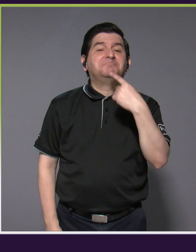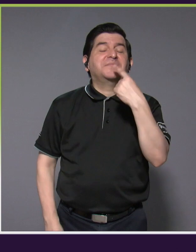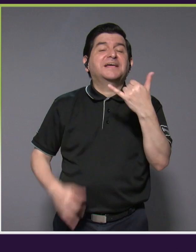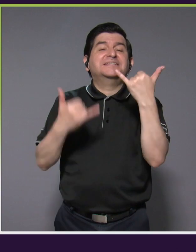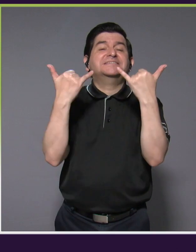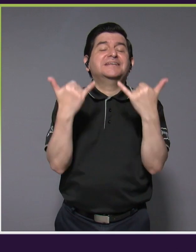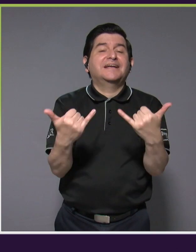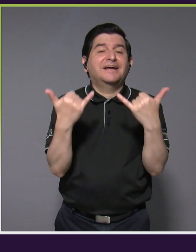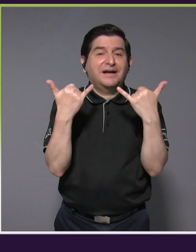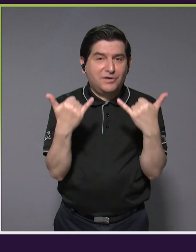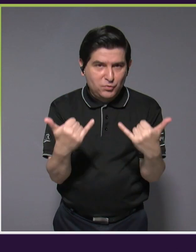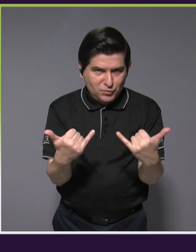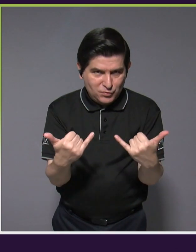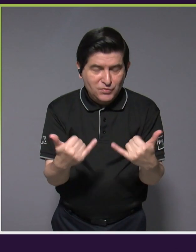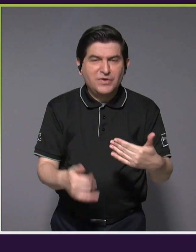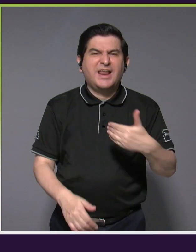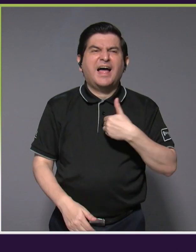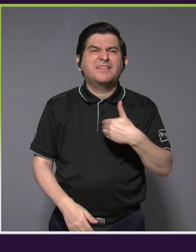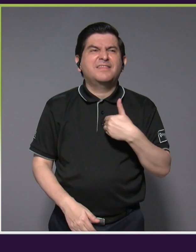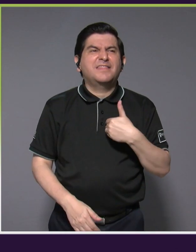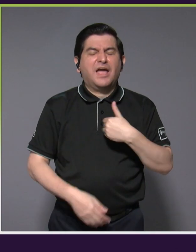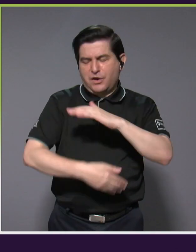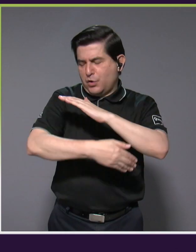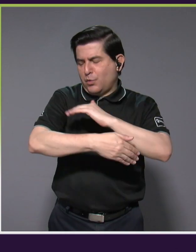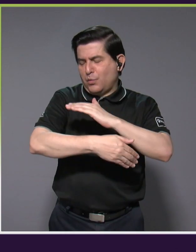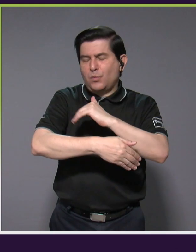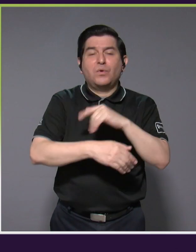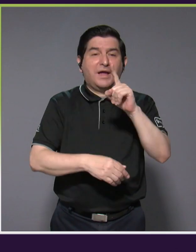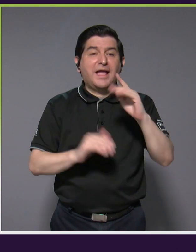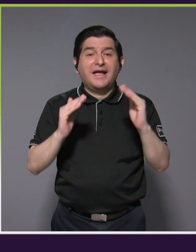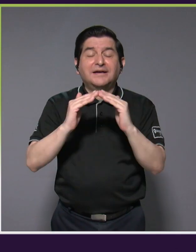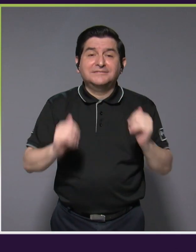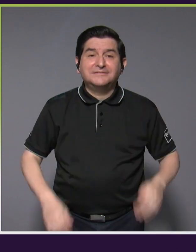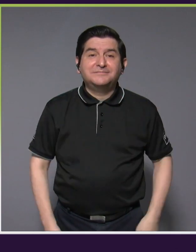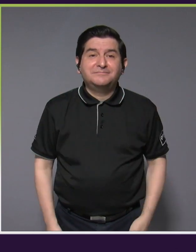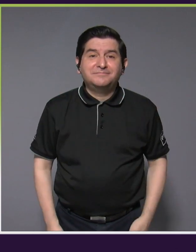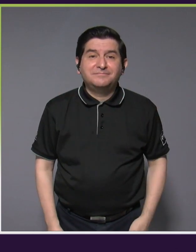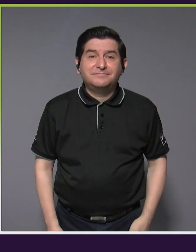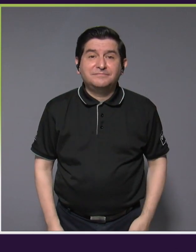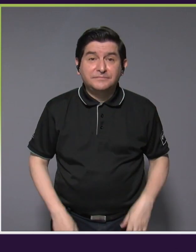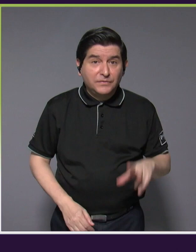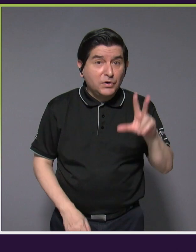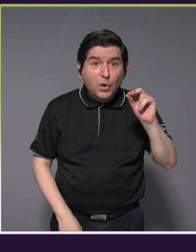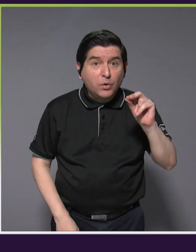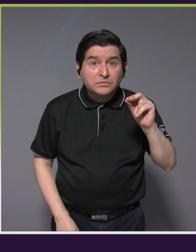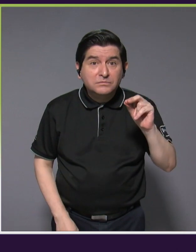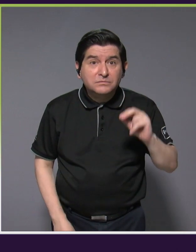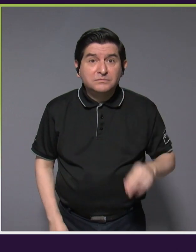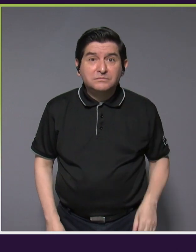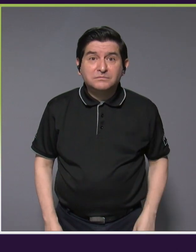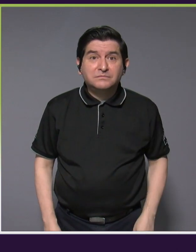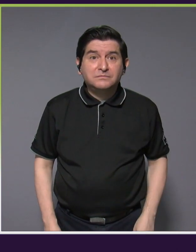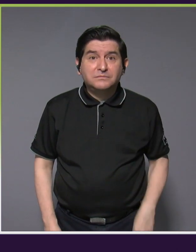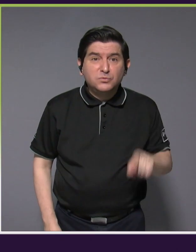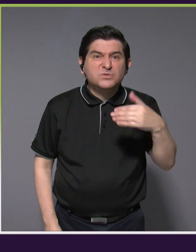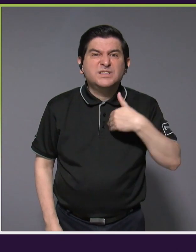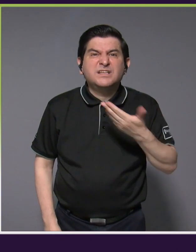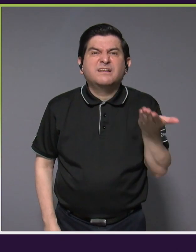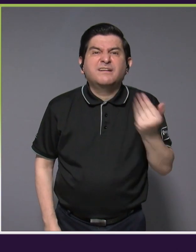Van a decir si tienen alguna mascota en su casa. ¿No hay mascota? ¿Pelón? ¿Qué tiene?